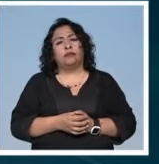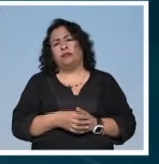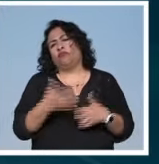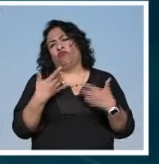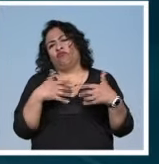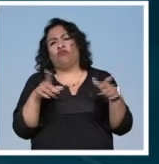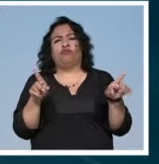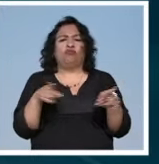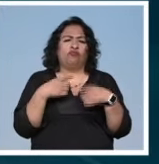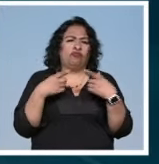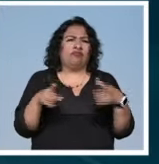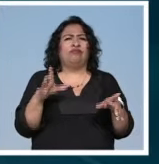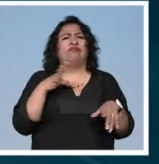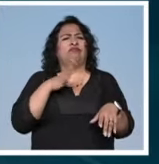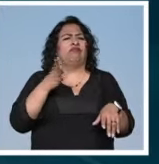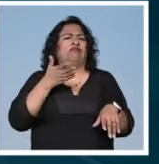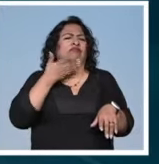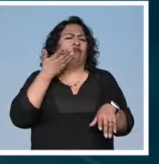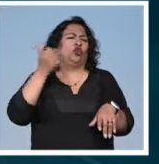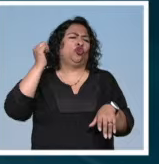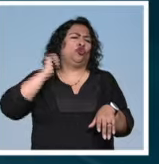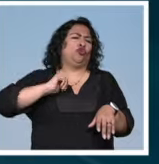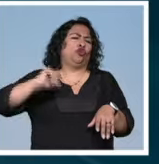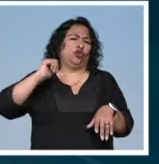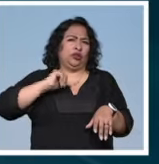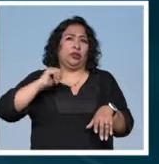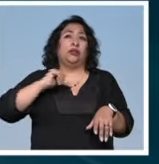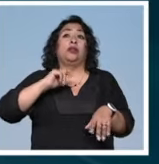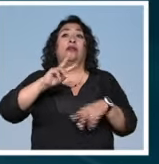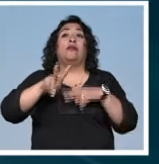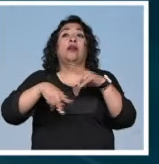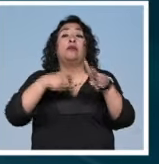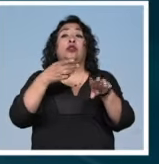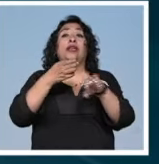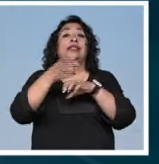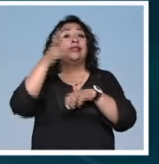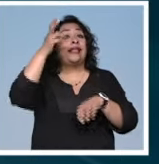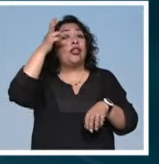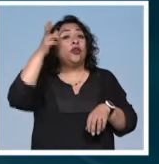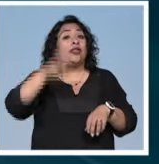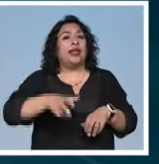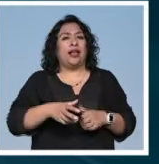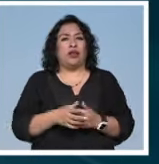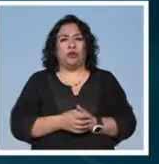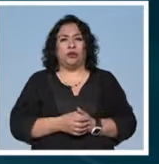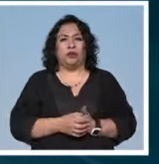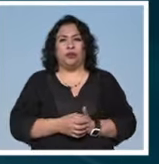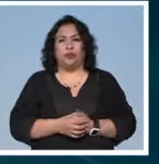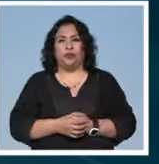Desfile, música y una tradición milenaria. Vayamos al estado de Hidalgo.